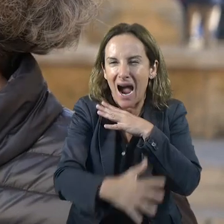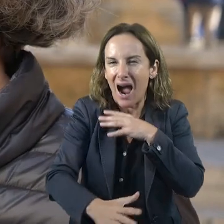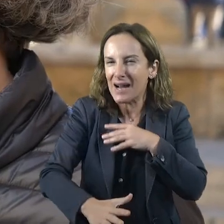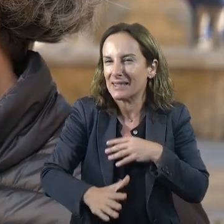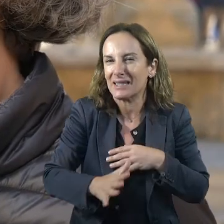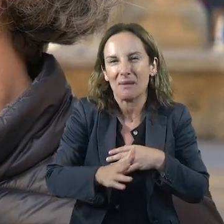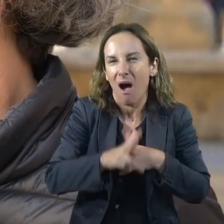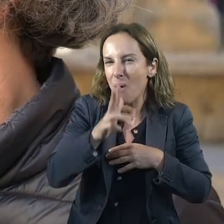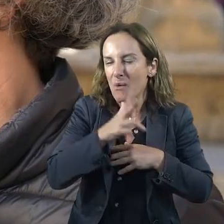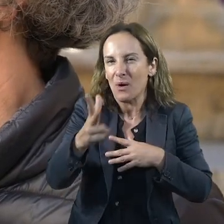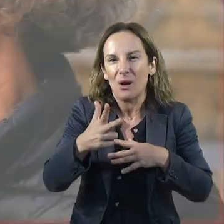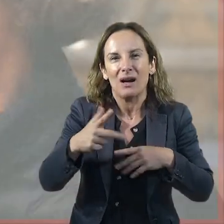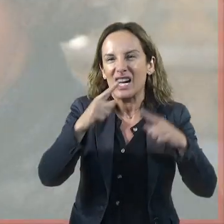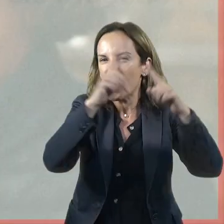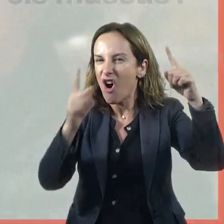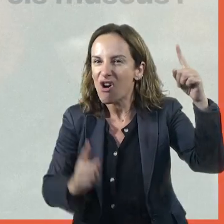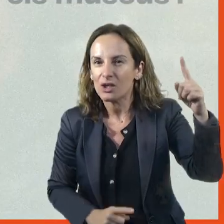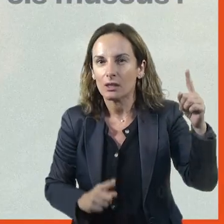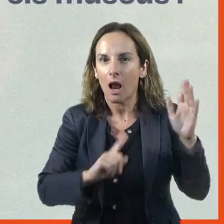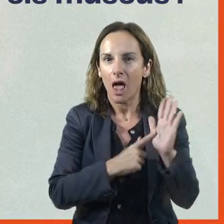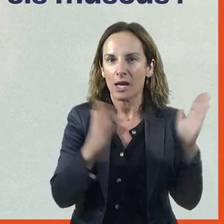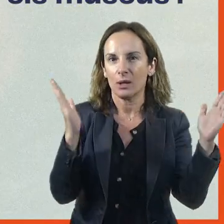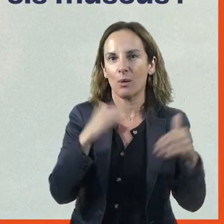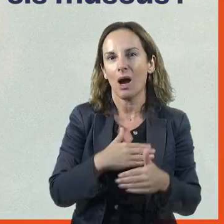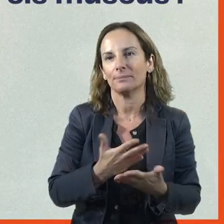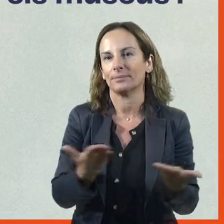¿no? No podemos estar ahí.